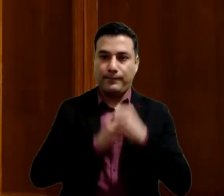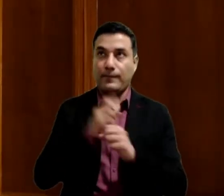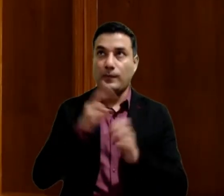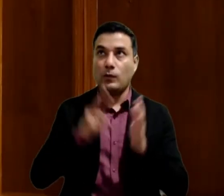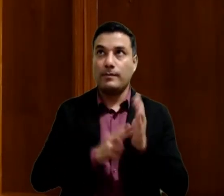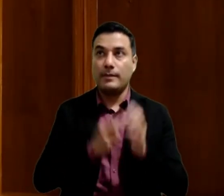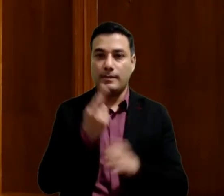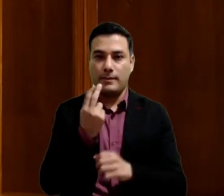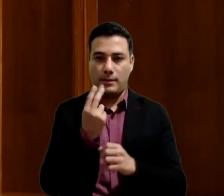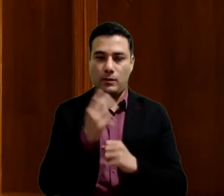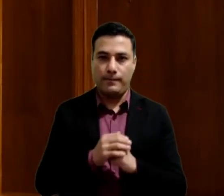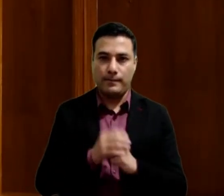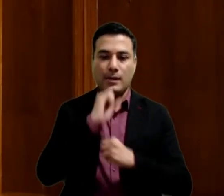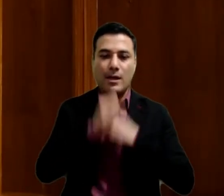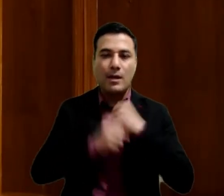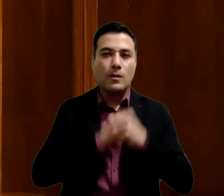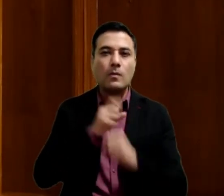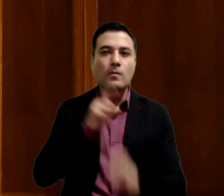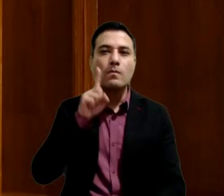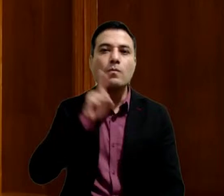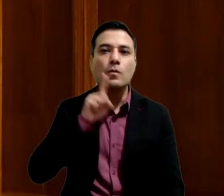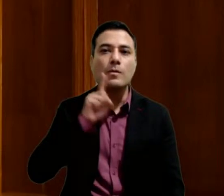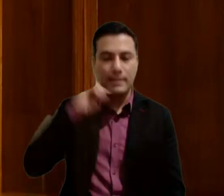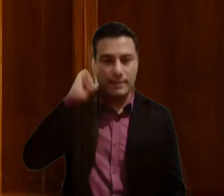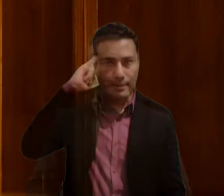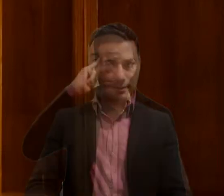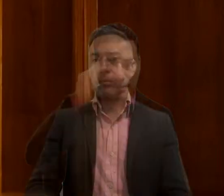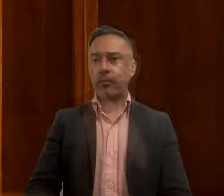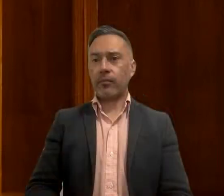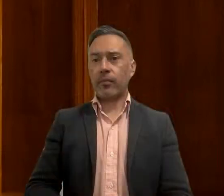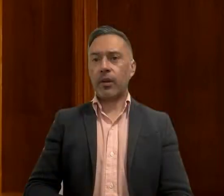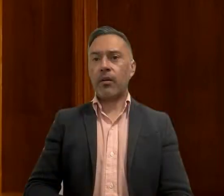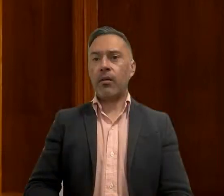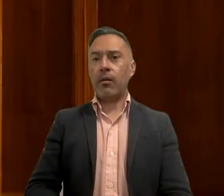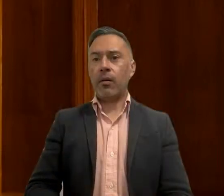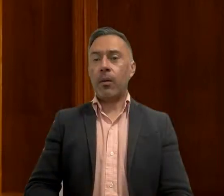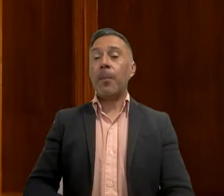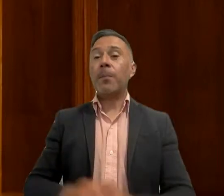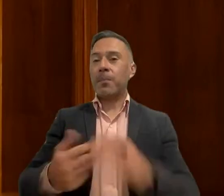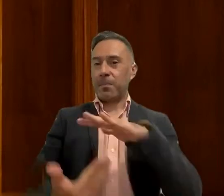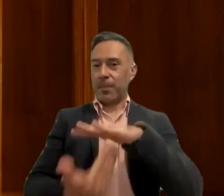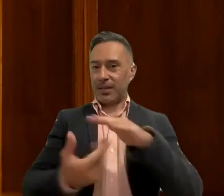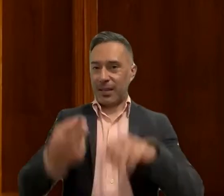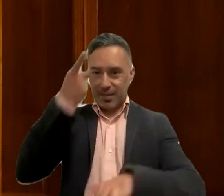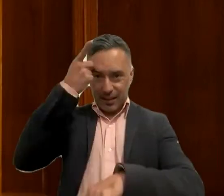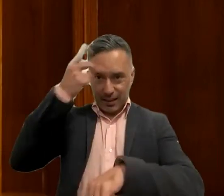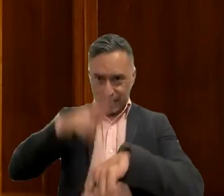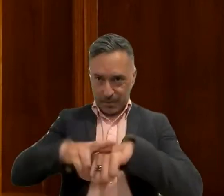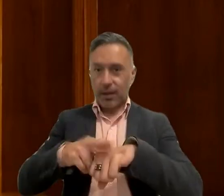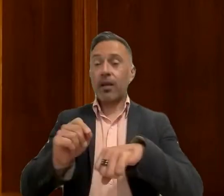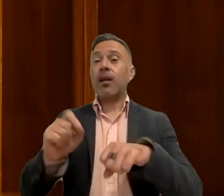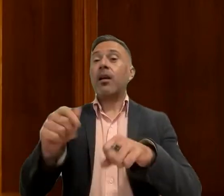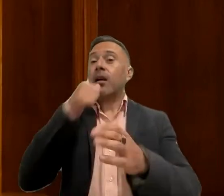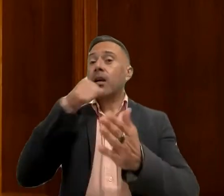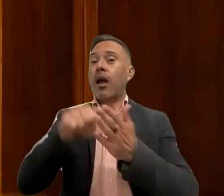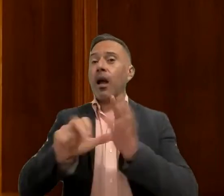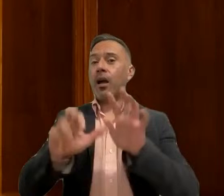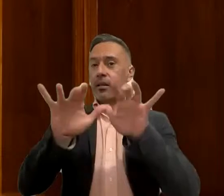2025, Año de la Mujer Indígena, Mesa Directiva, 66ª Legislatura, oficio